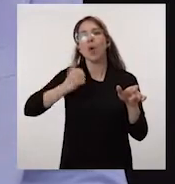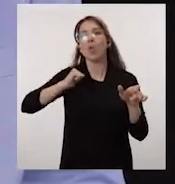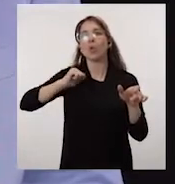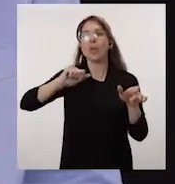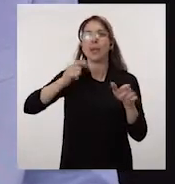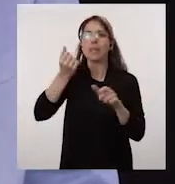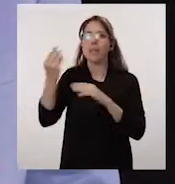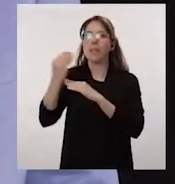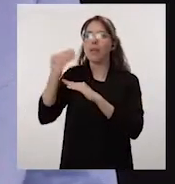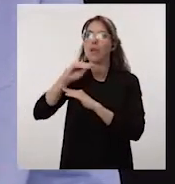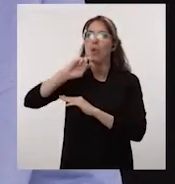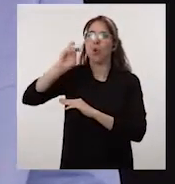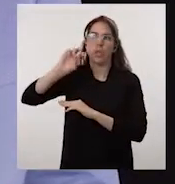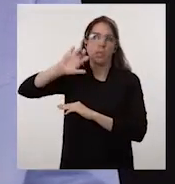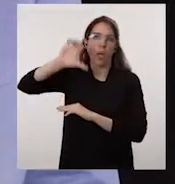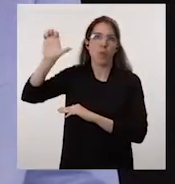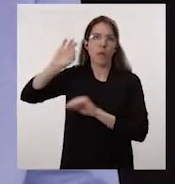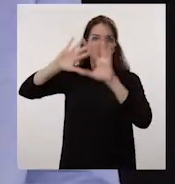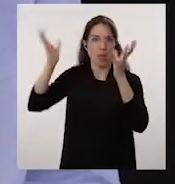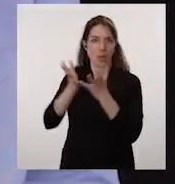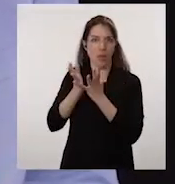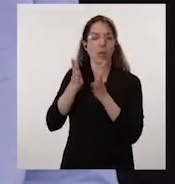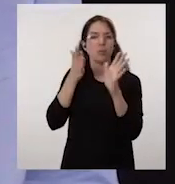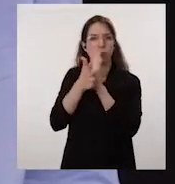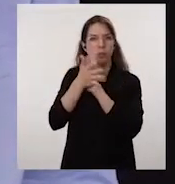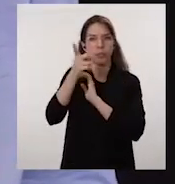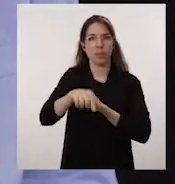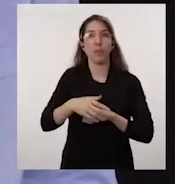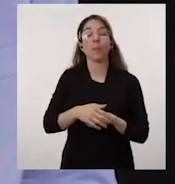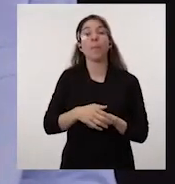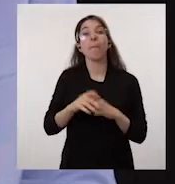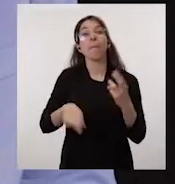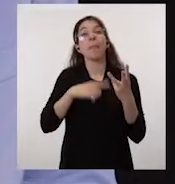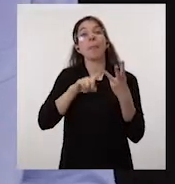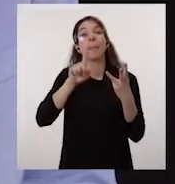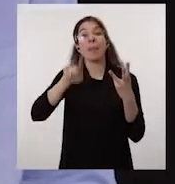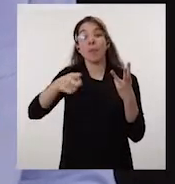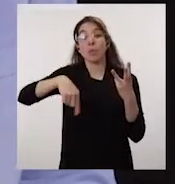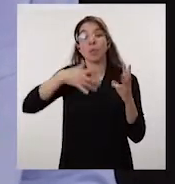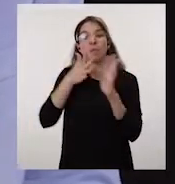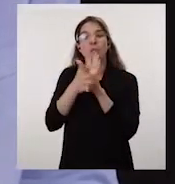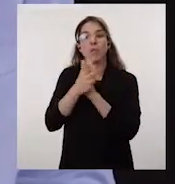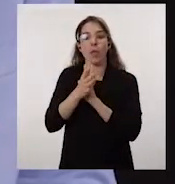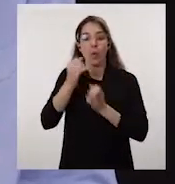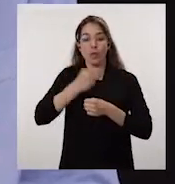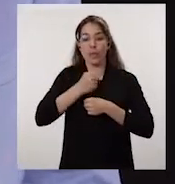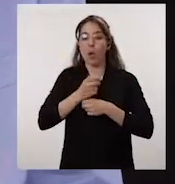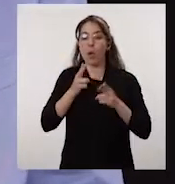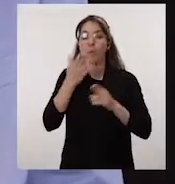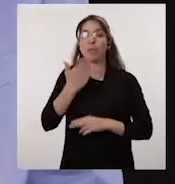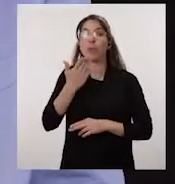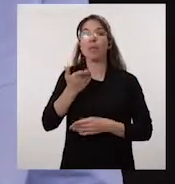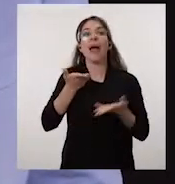de otras oportunidades de financiación europeas e internacionales además también les hemos explicado que parte una parte importante de nuestro trabajo